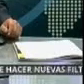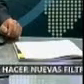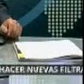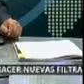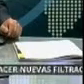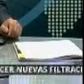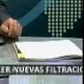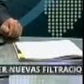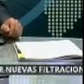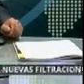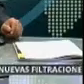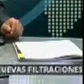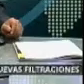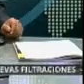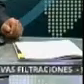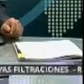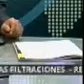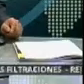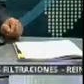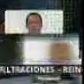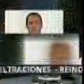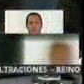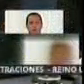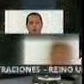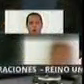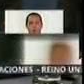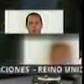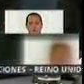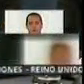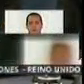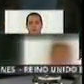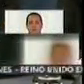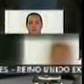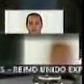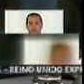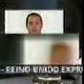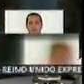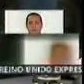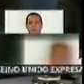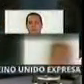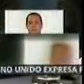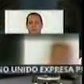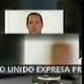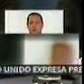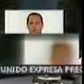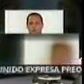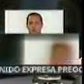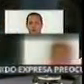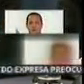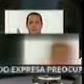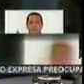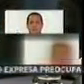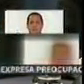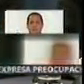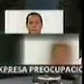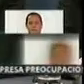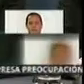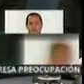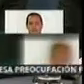últimas declaraciones del presidente del Consejo de Ministros vía señal de Televisión Nacional del Perú.